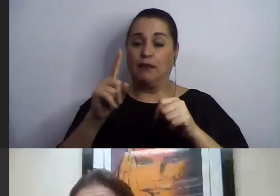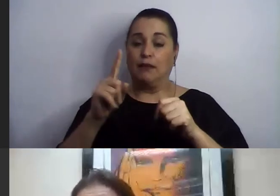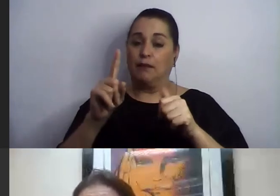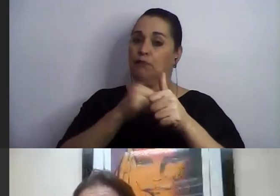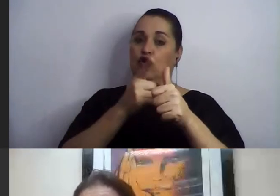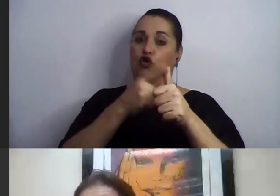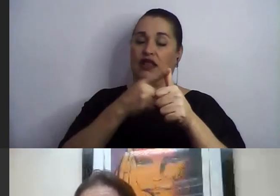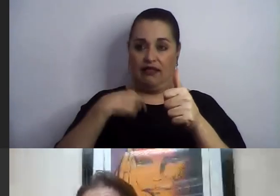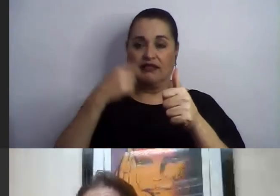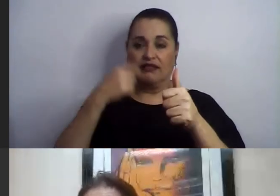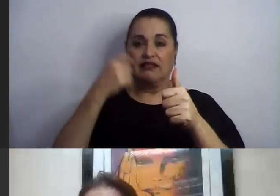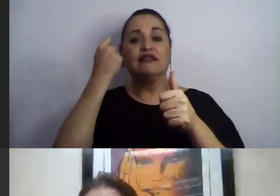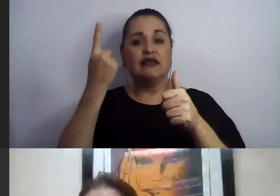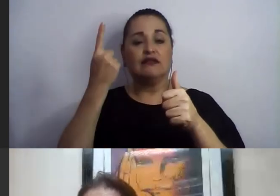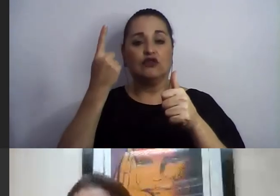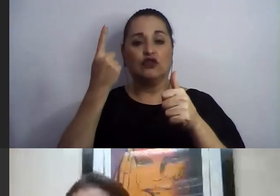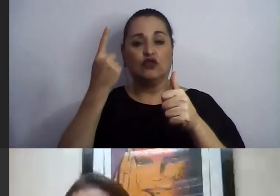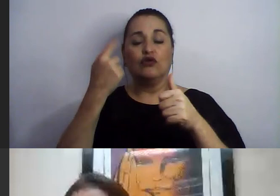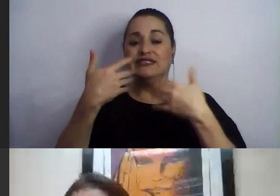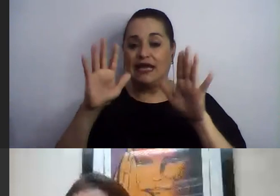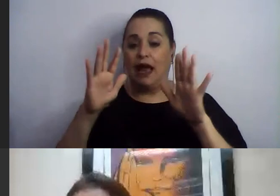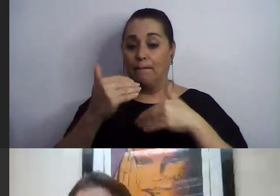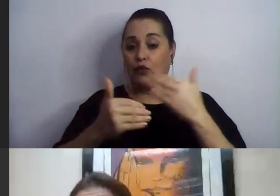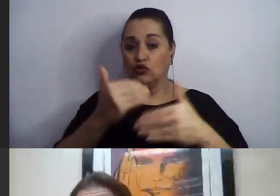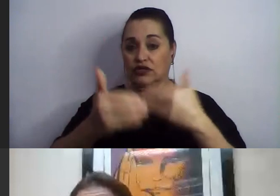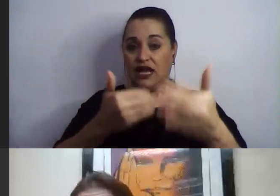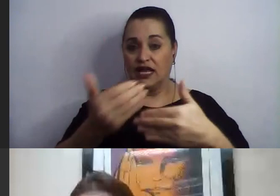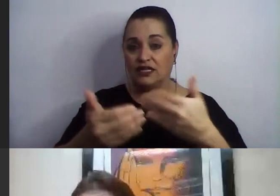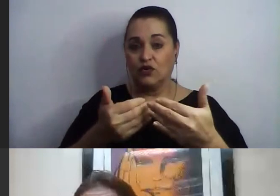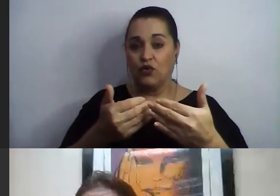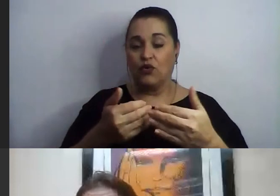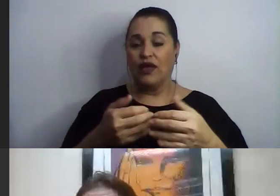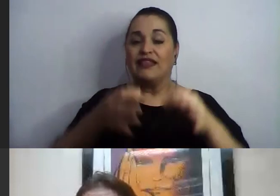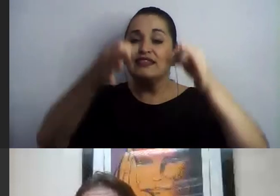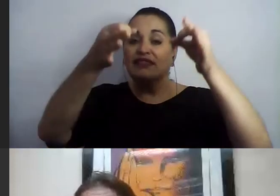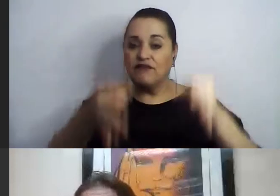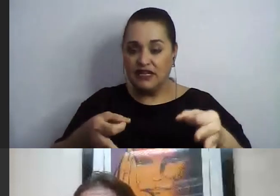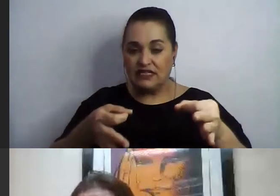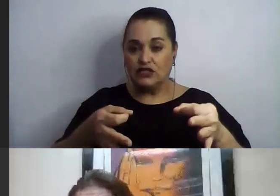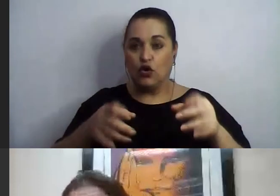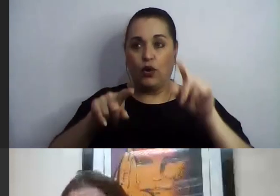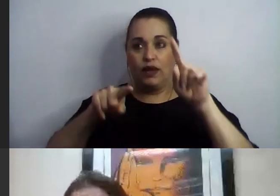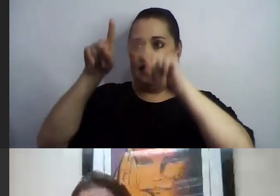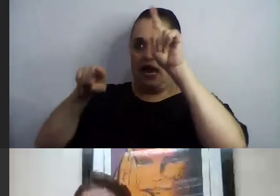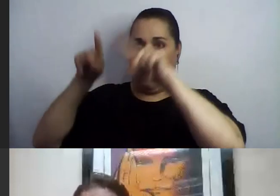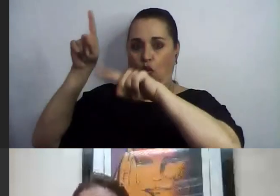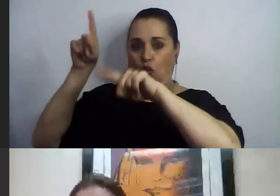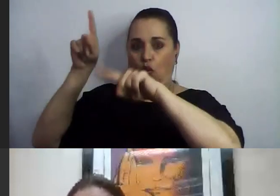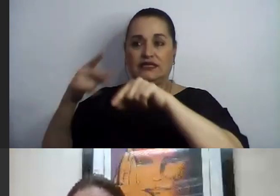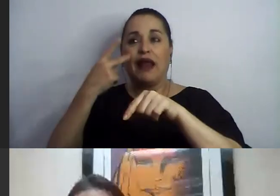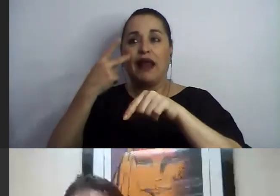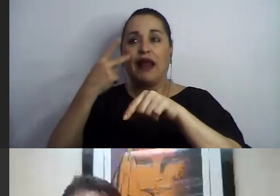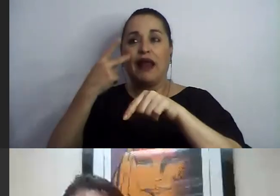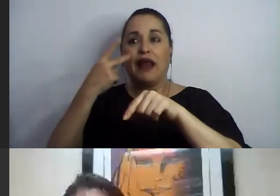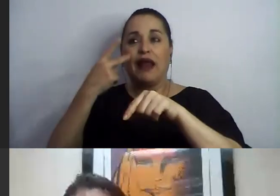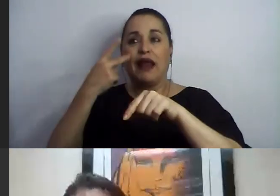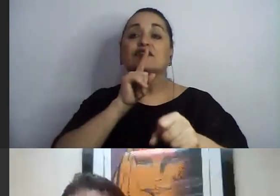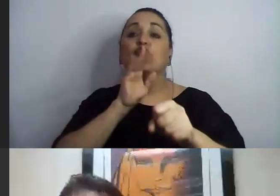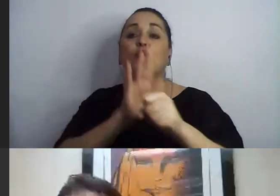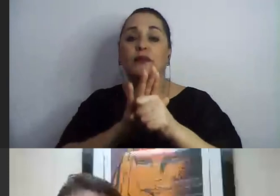y entiendo que está en el proceso es la definición de los indicadores para ver el avance de cumplimiento de cada una de las